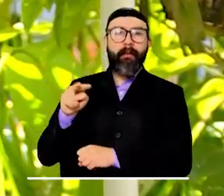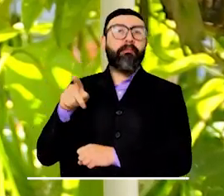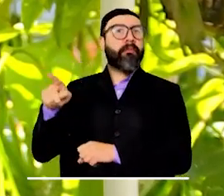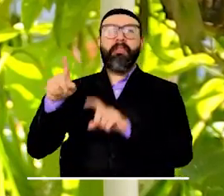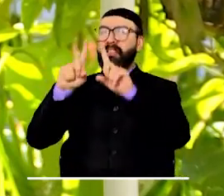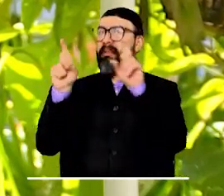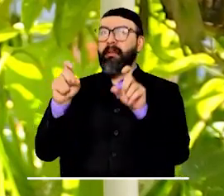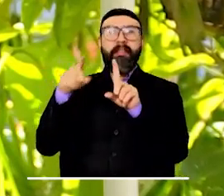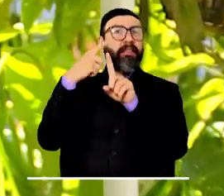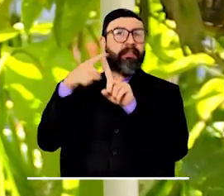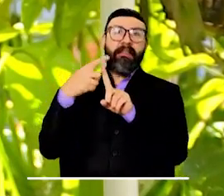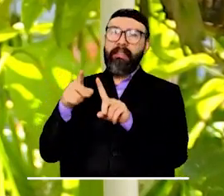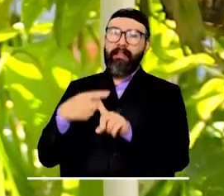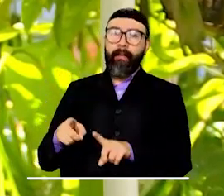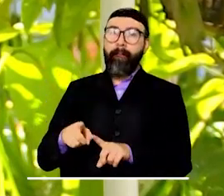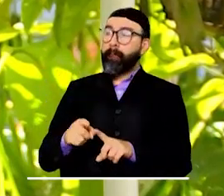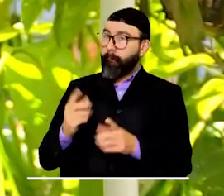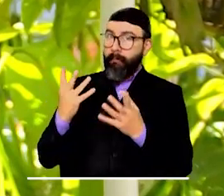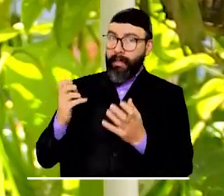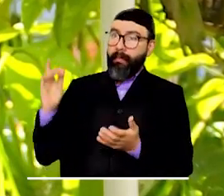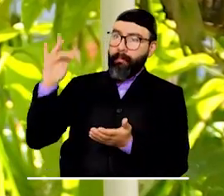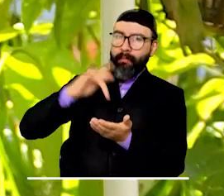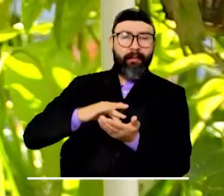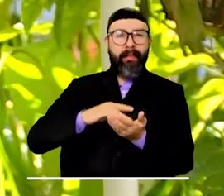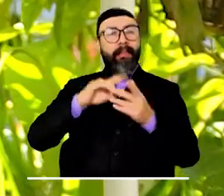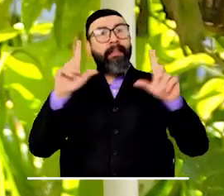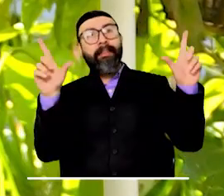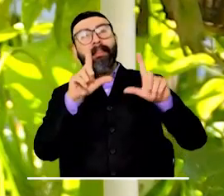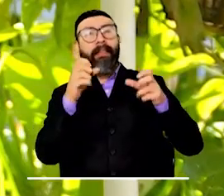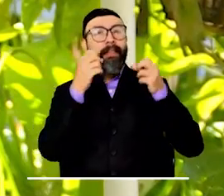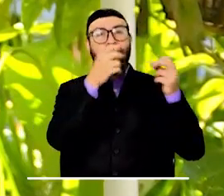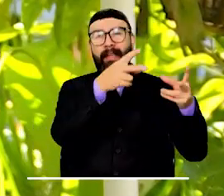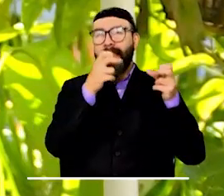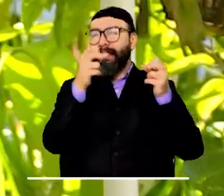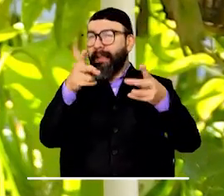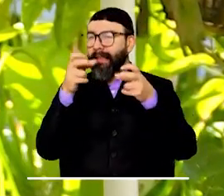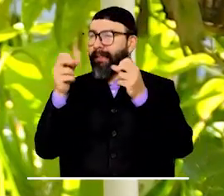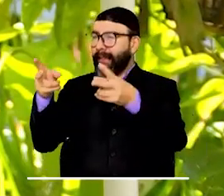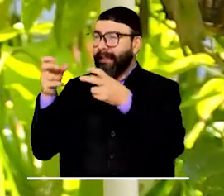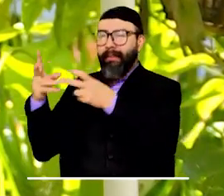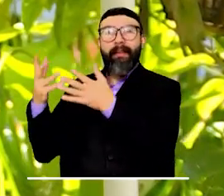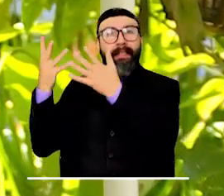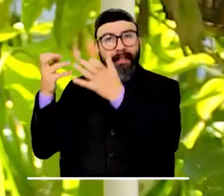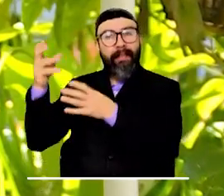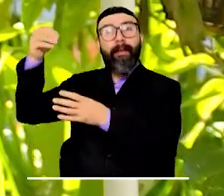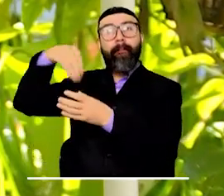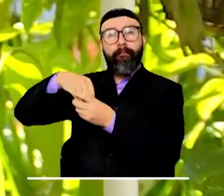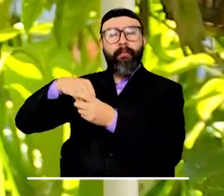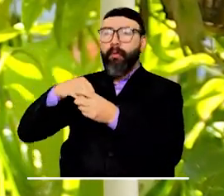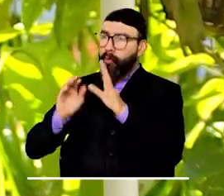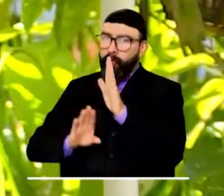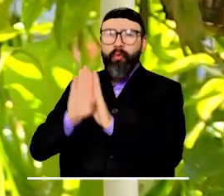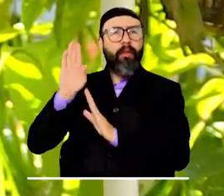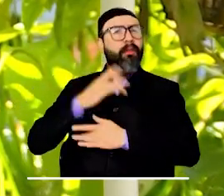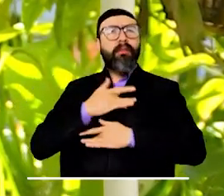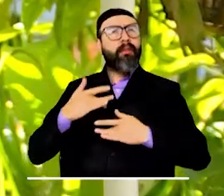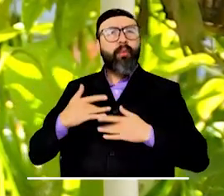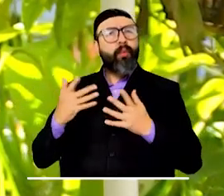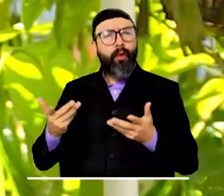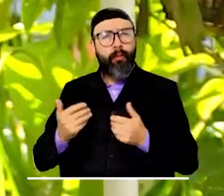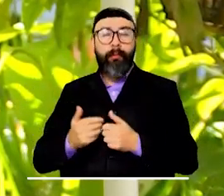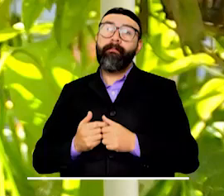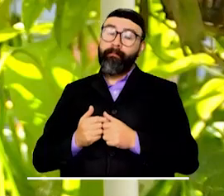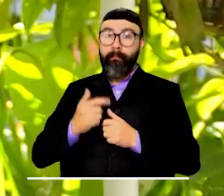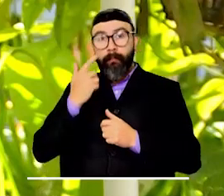temas. Queremos estar en muchos canales porque sin lugar a dudas el éxito de la salud está en